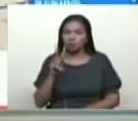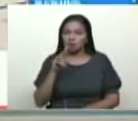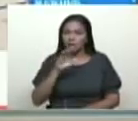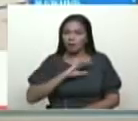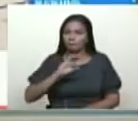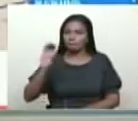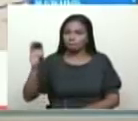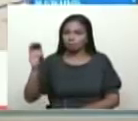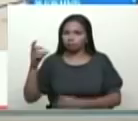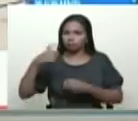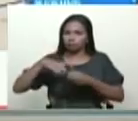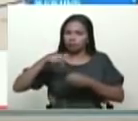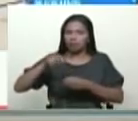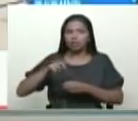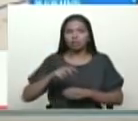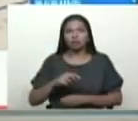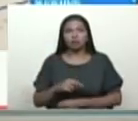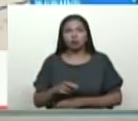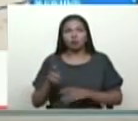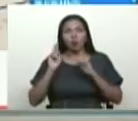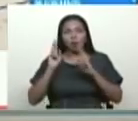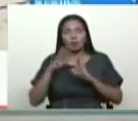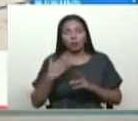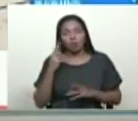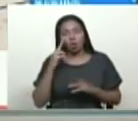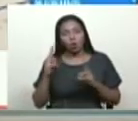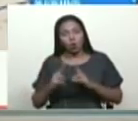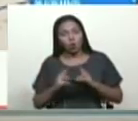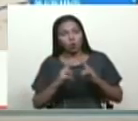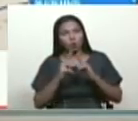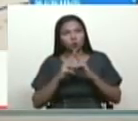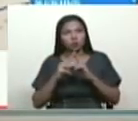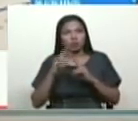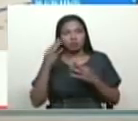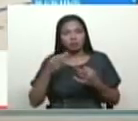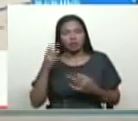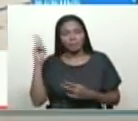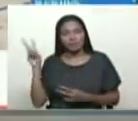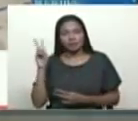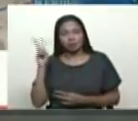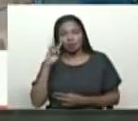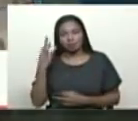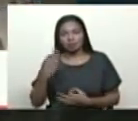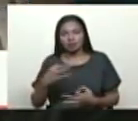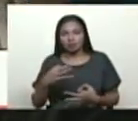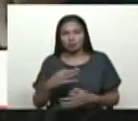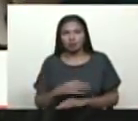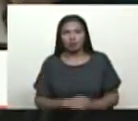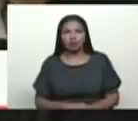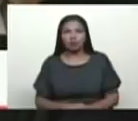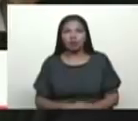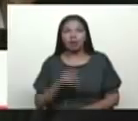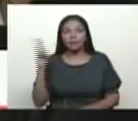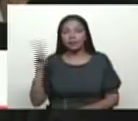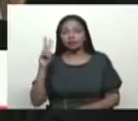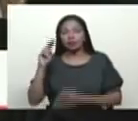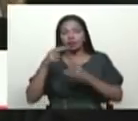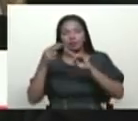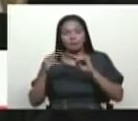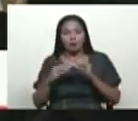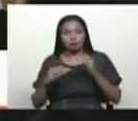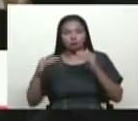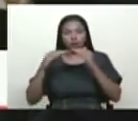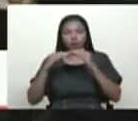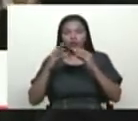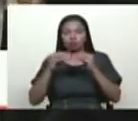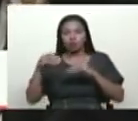país. Y ojalá hayan podido conocer la Venezuela de verdad, la Venezuela de paz, de estabilidad, la Venezuela de